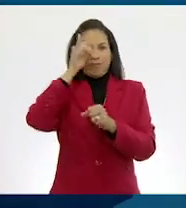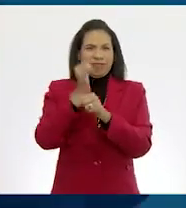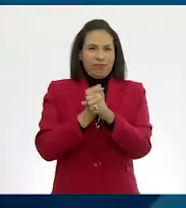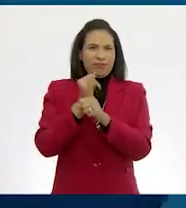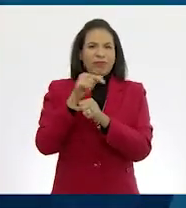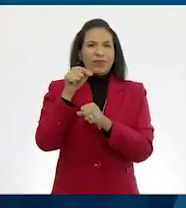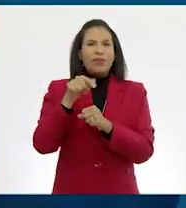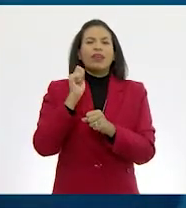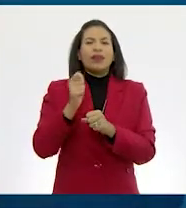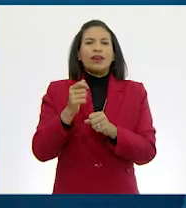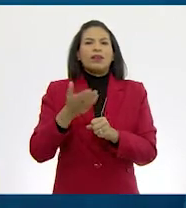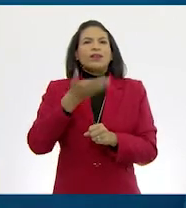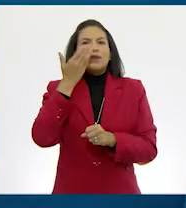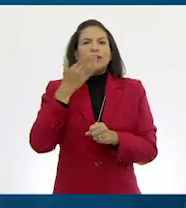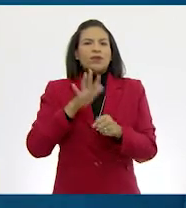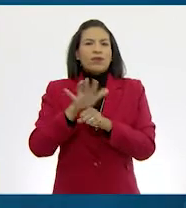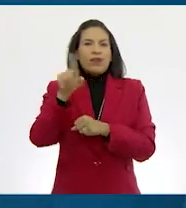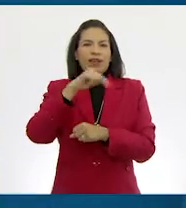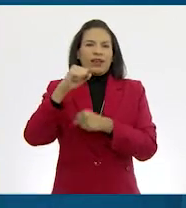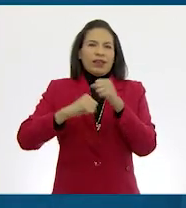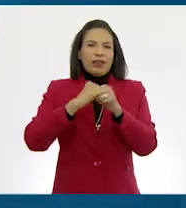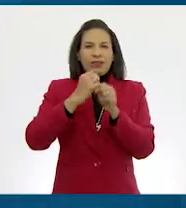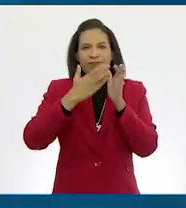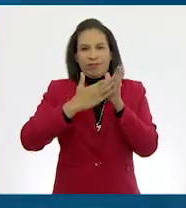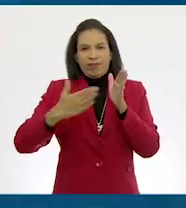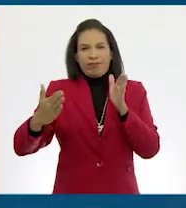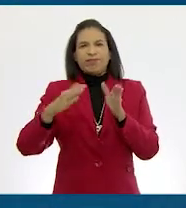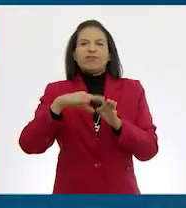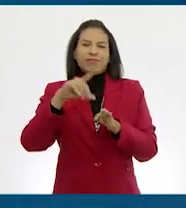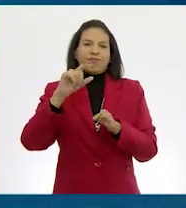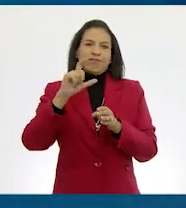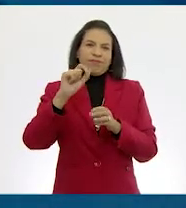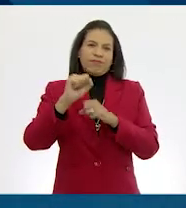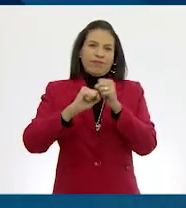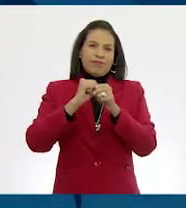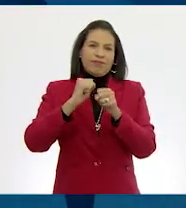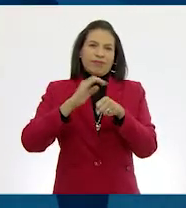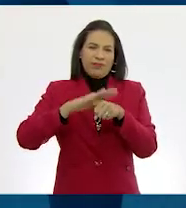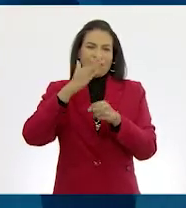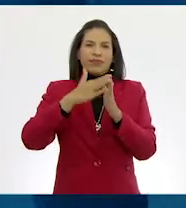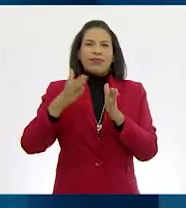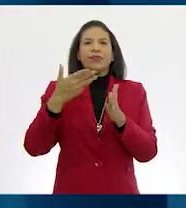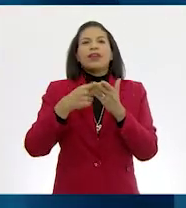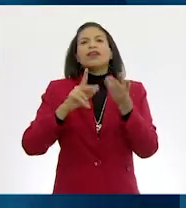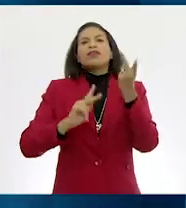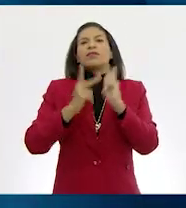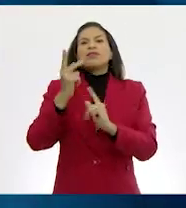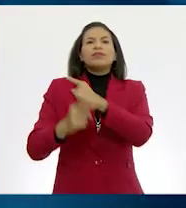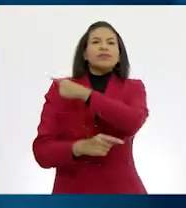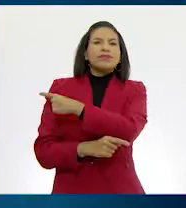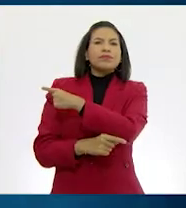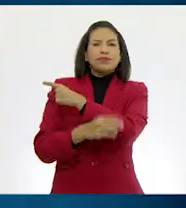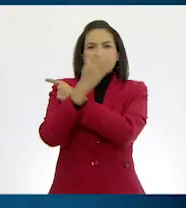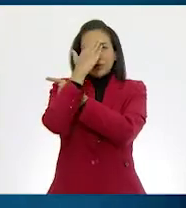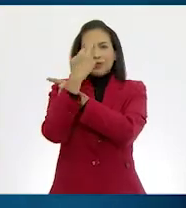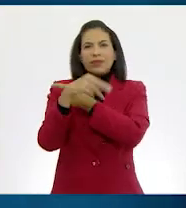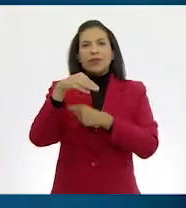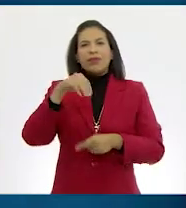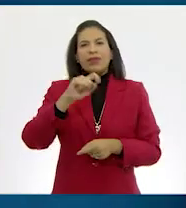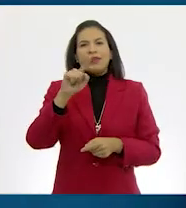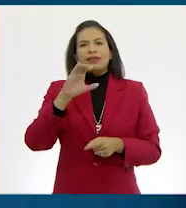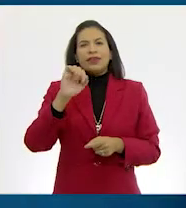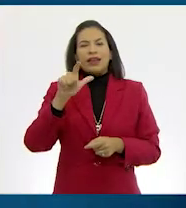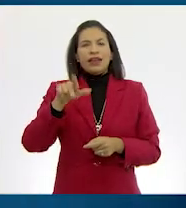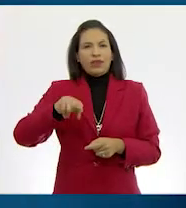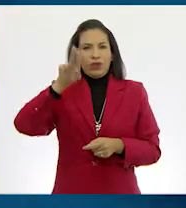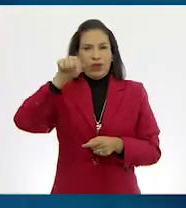que se ha popularizado durante las últimas dos décadas y también a estas plantas se le conoce como mezcal es en el